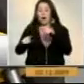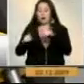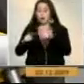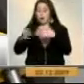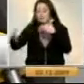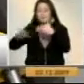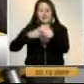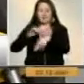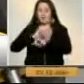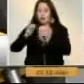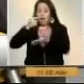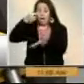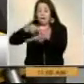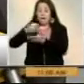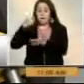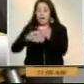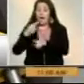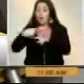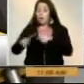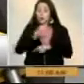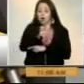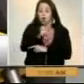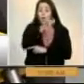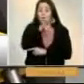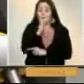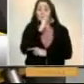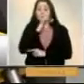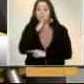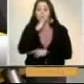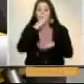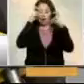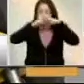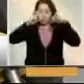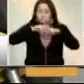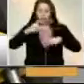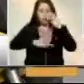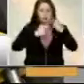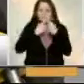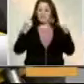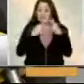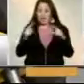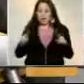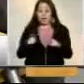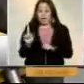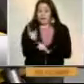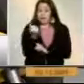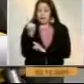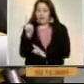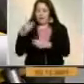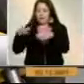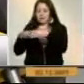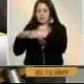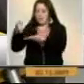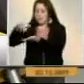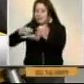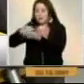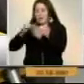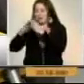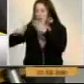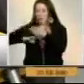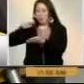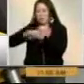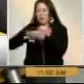proceso de intervención a puerta cerrada. Son dos procesos totalmente diferentes. El primer proceso, el proceso de liquidación, lo